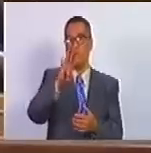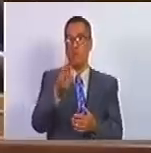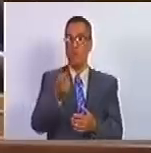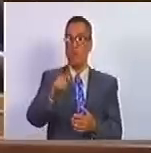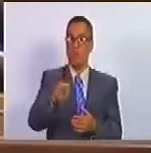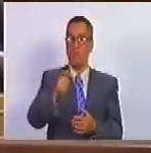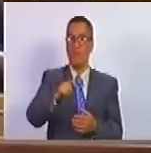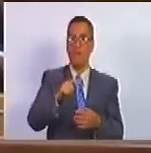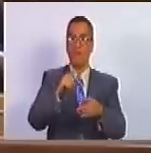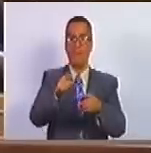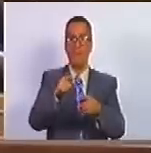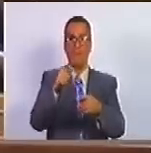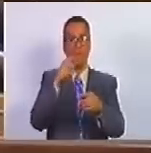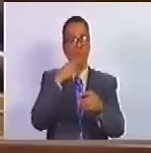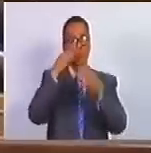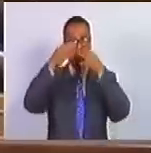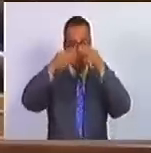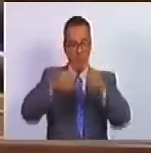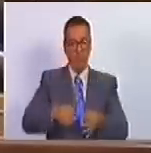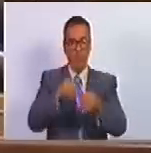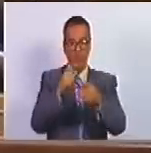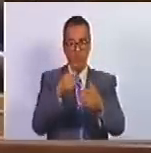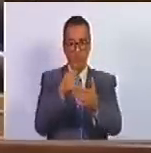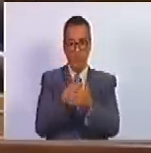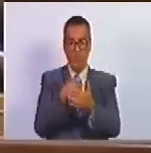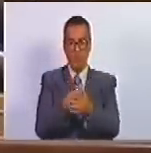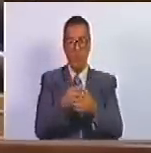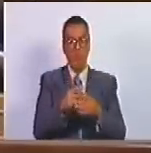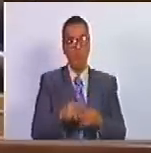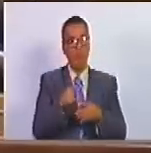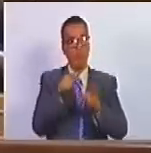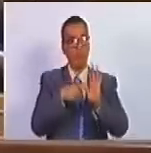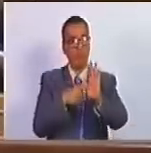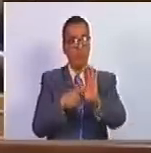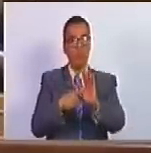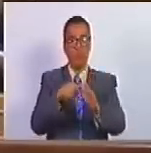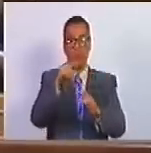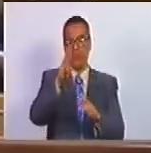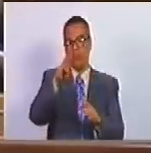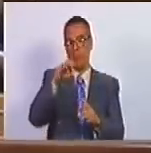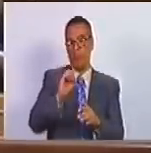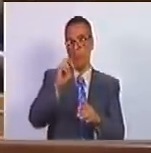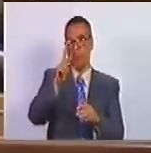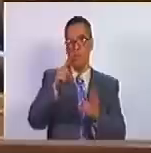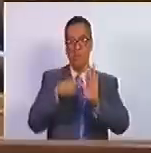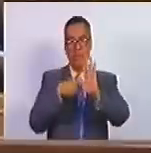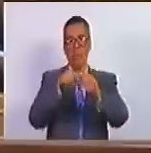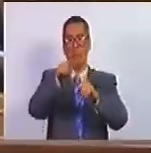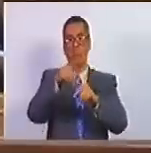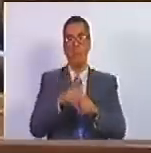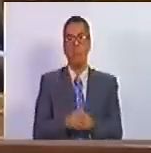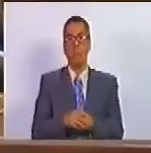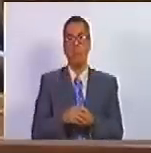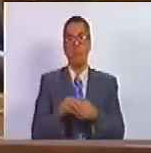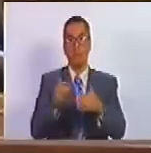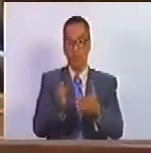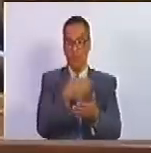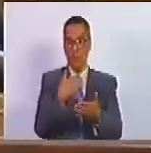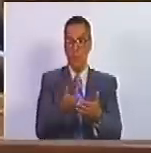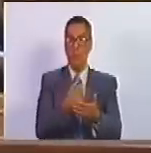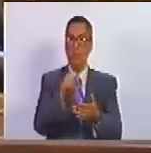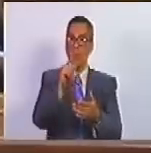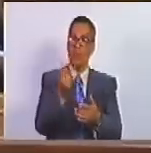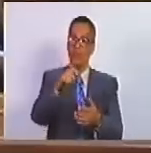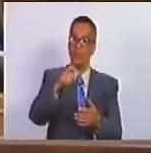veces el tipo de cambio oficial de la moneda de mayor valor publicado por el Banco Central de Venezuela por folio